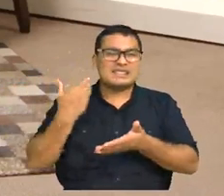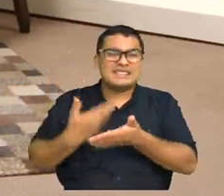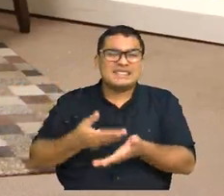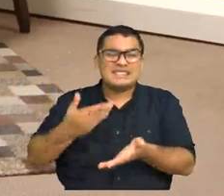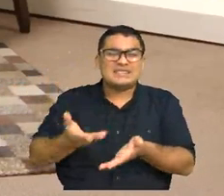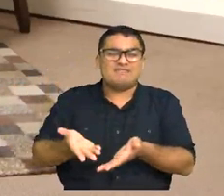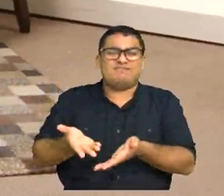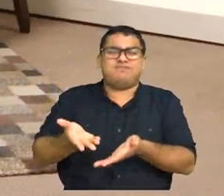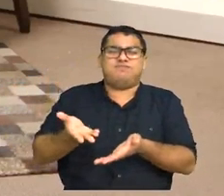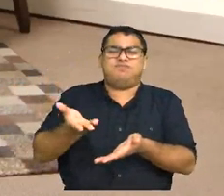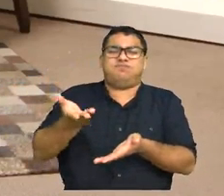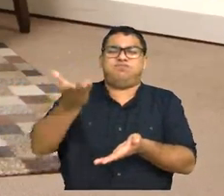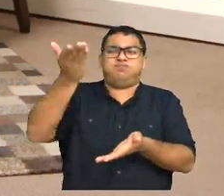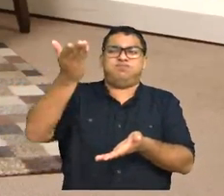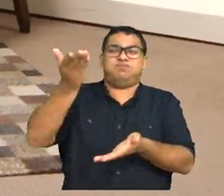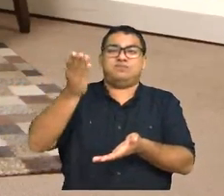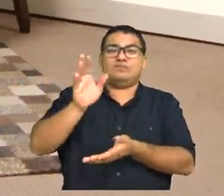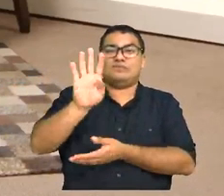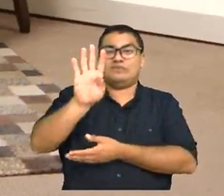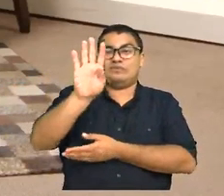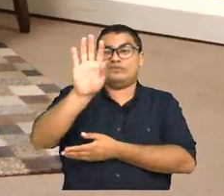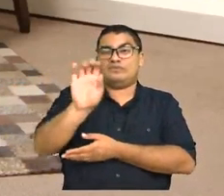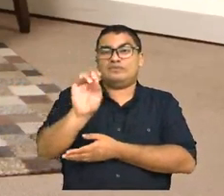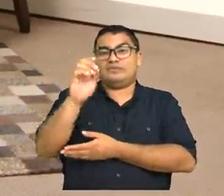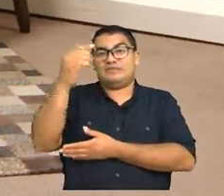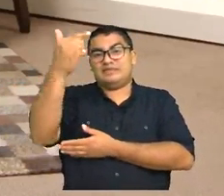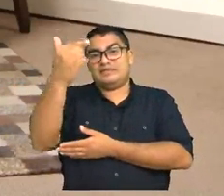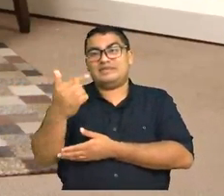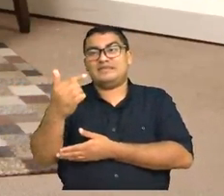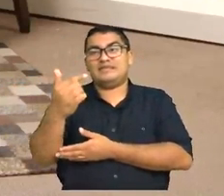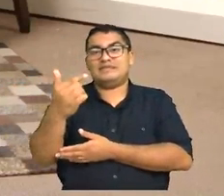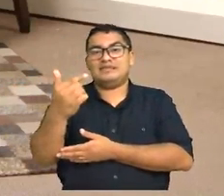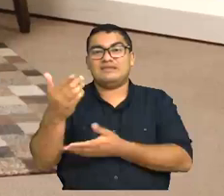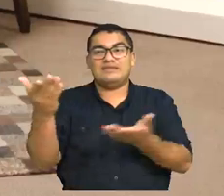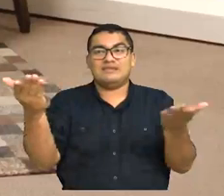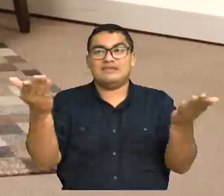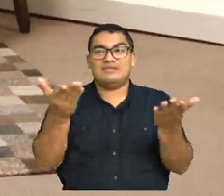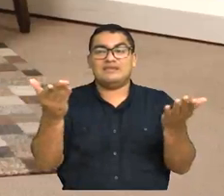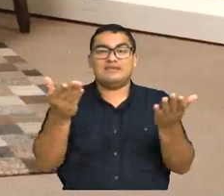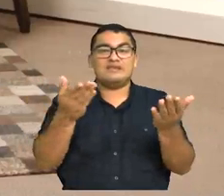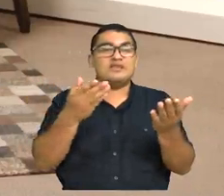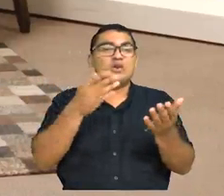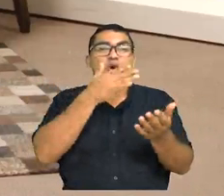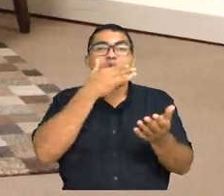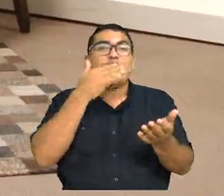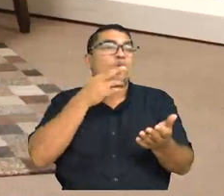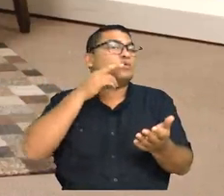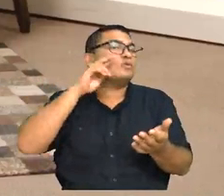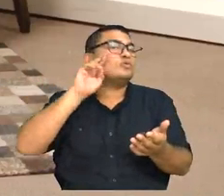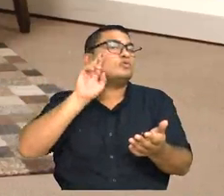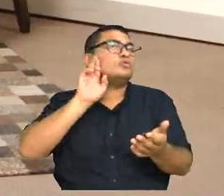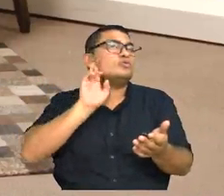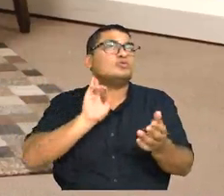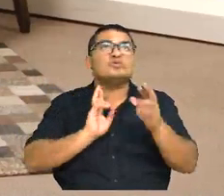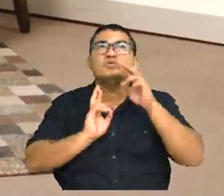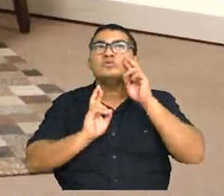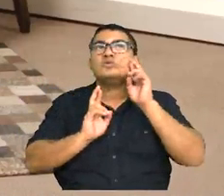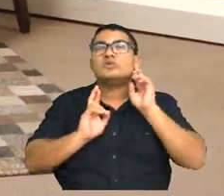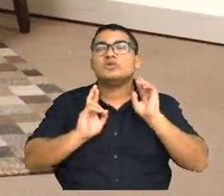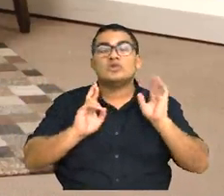una vasodilatación, es decir, hay coloración de rubor, hay un rubor, puede